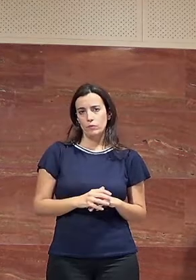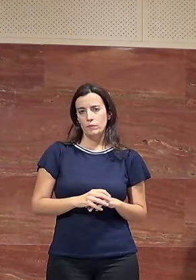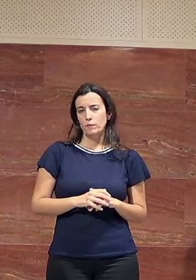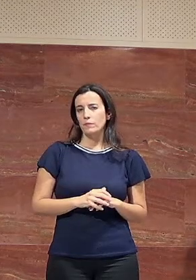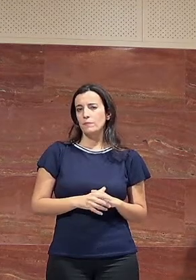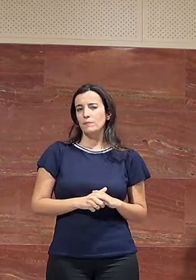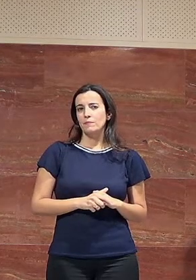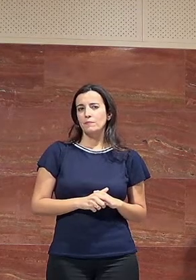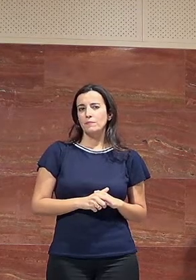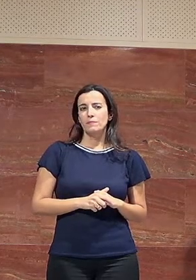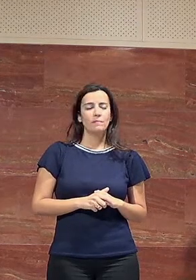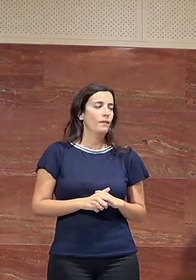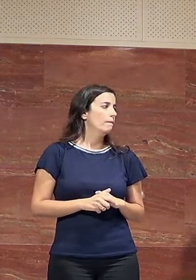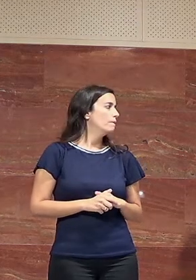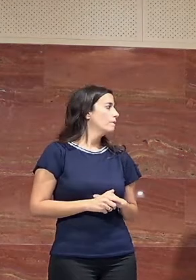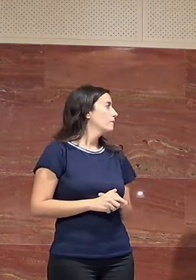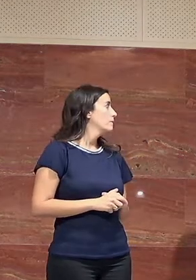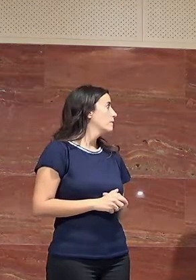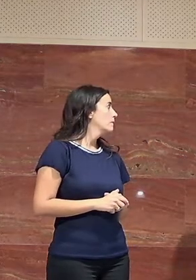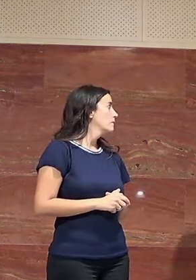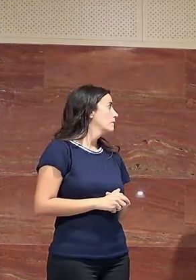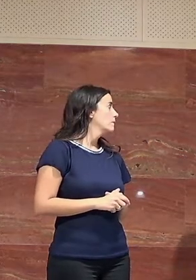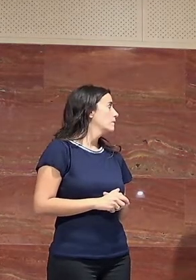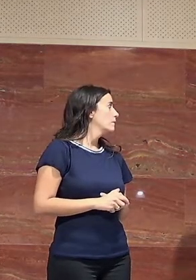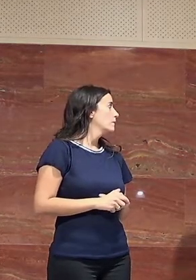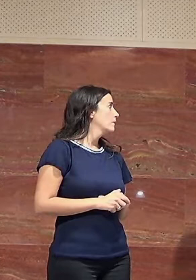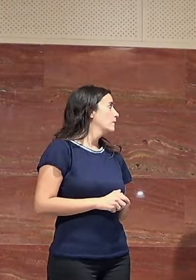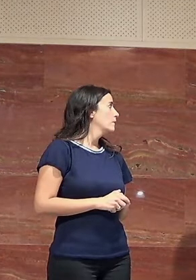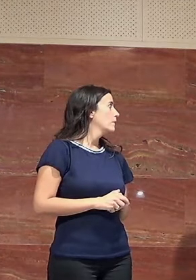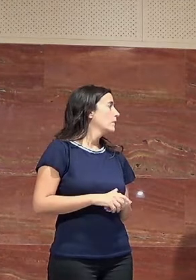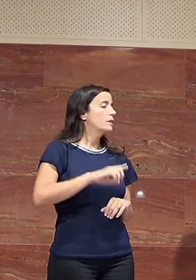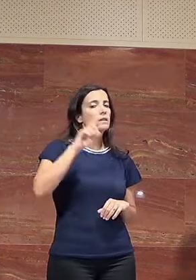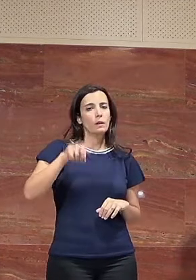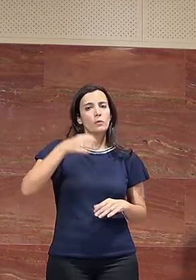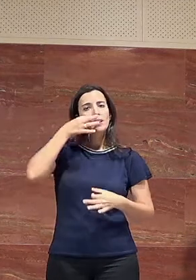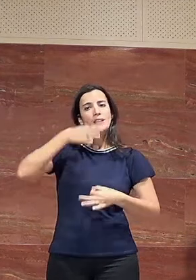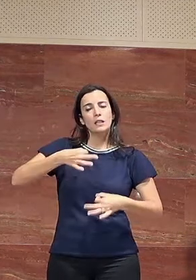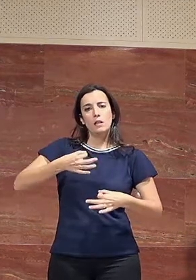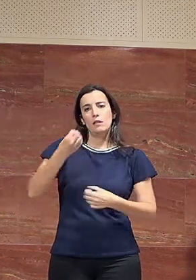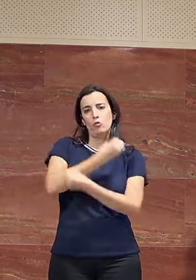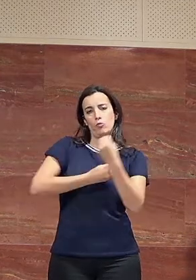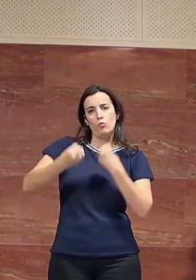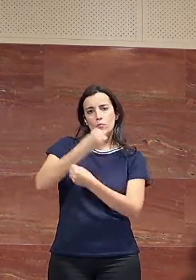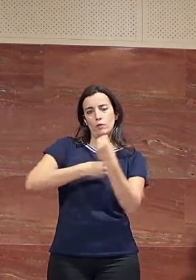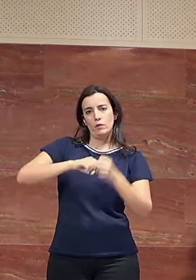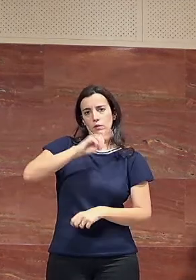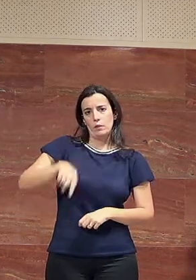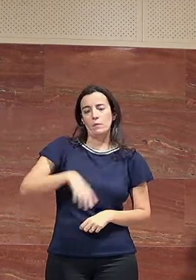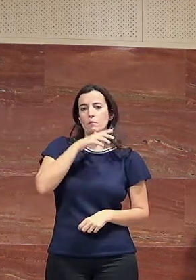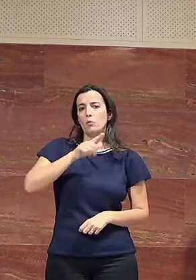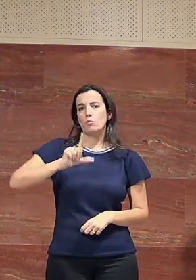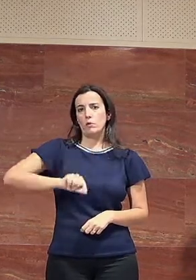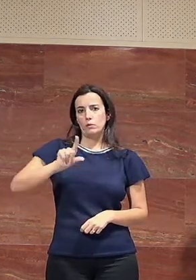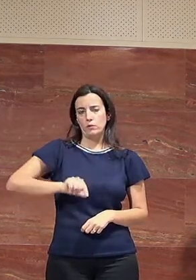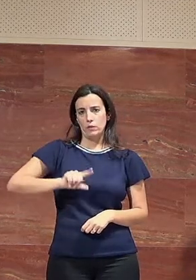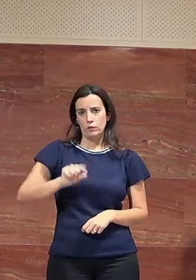realidad económica porque en este tiempo de crisis cuesta mucho menos dinero